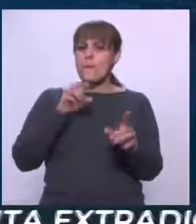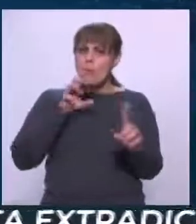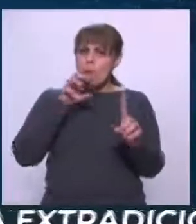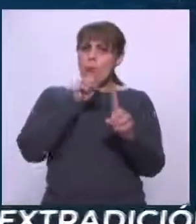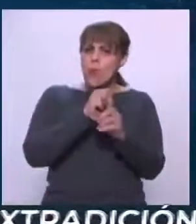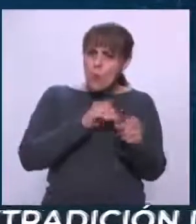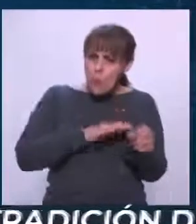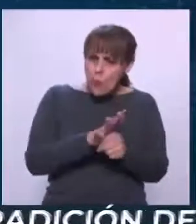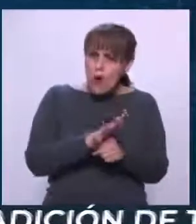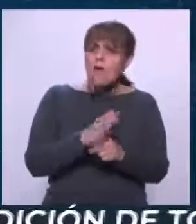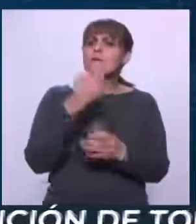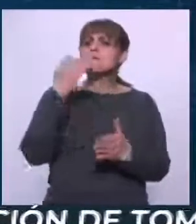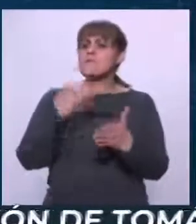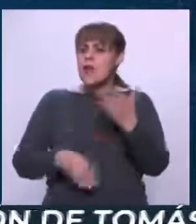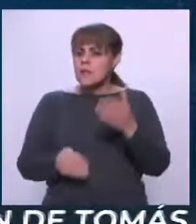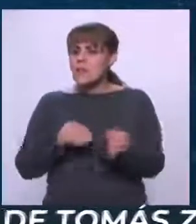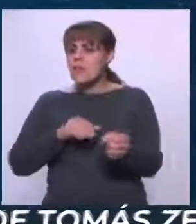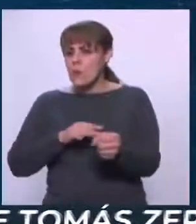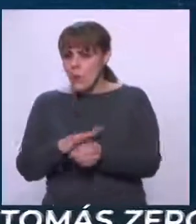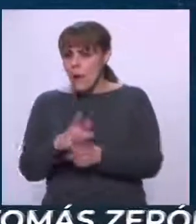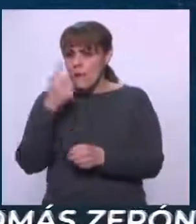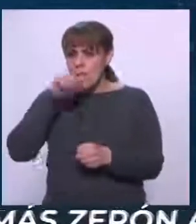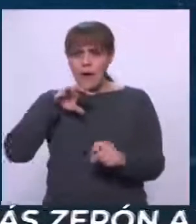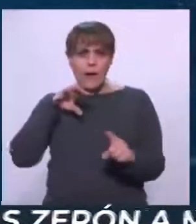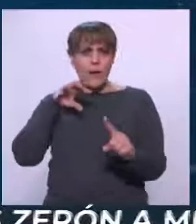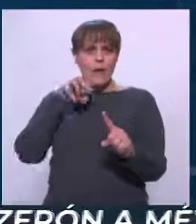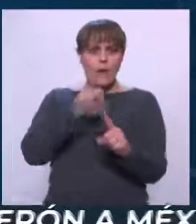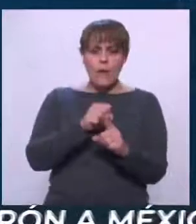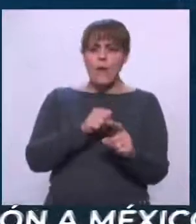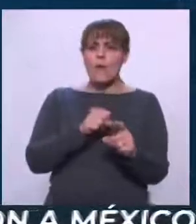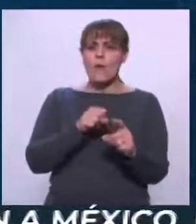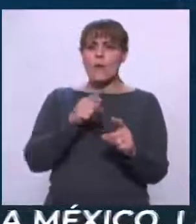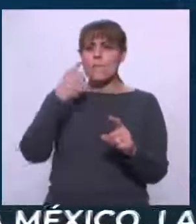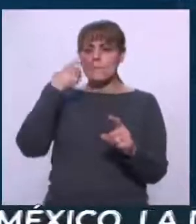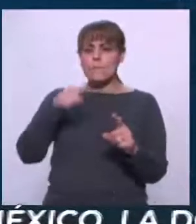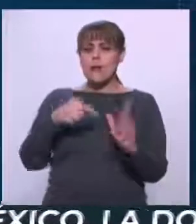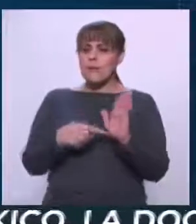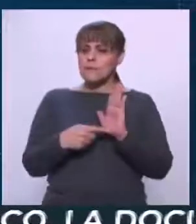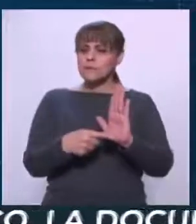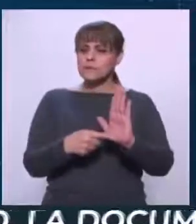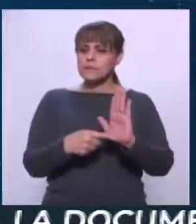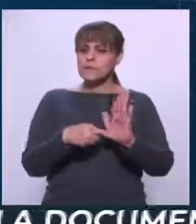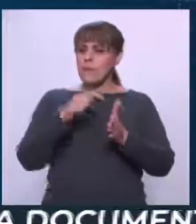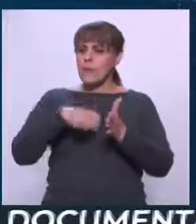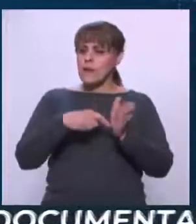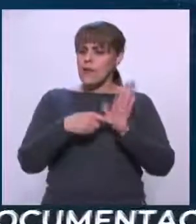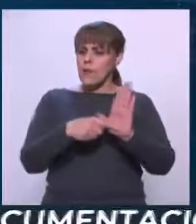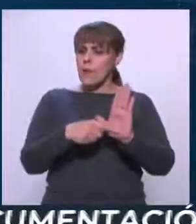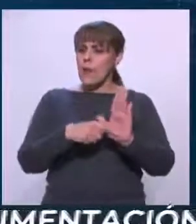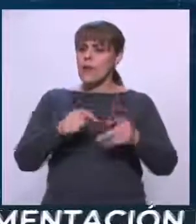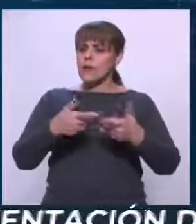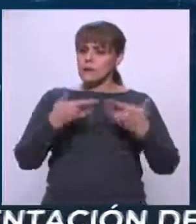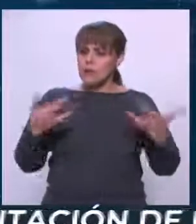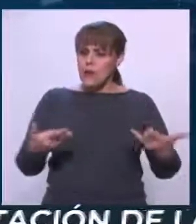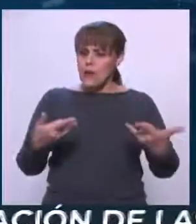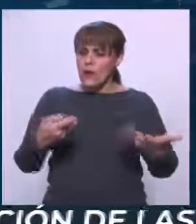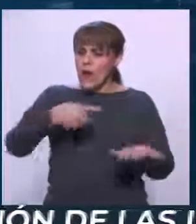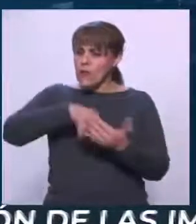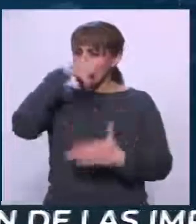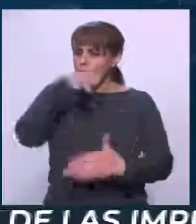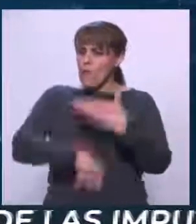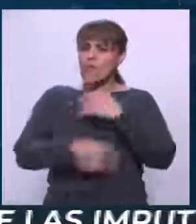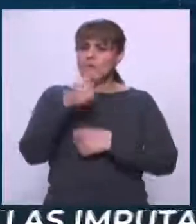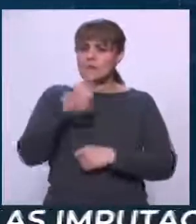el tintero para ser conquistado en términos de lo que refleja este documental y esta historia?